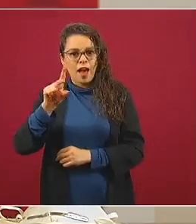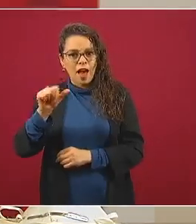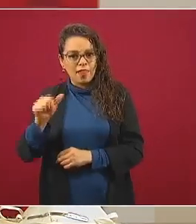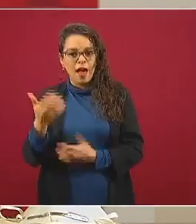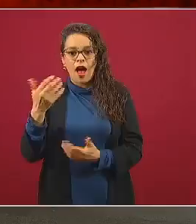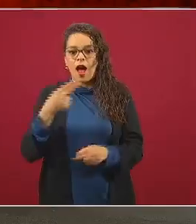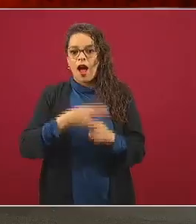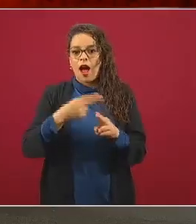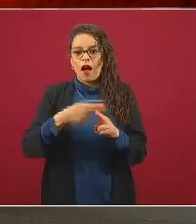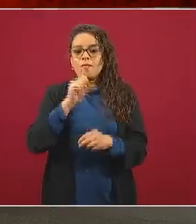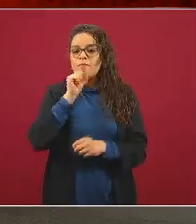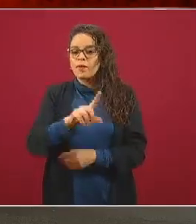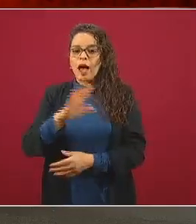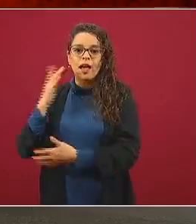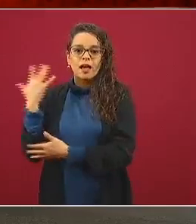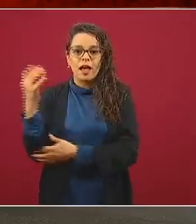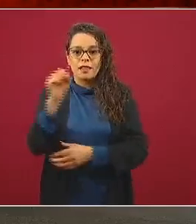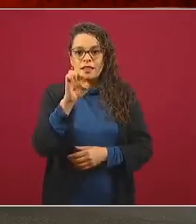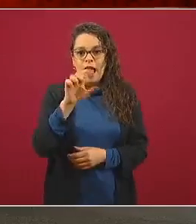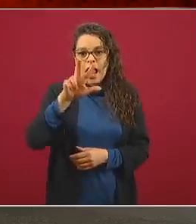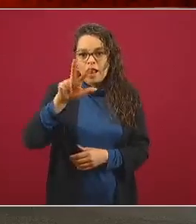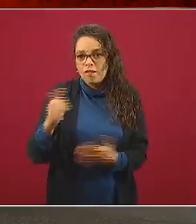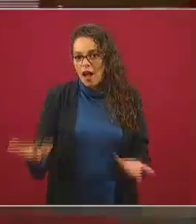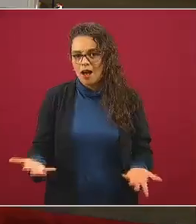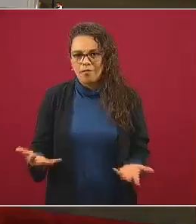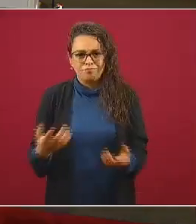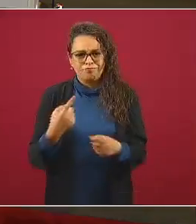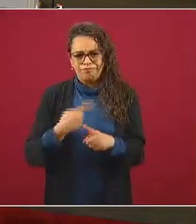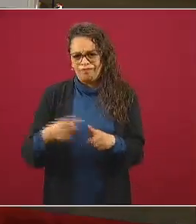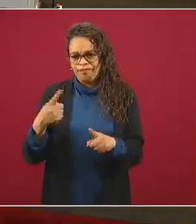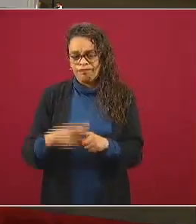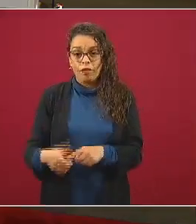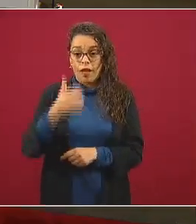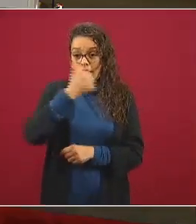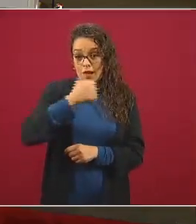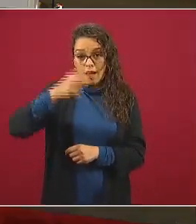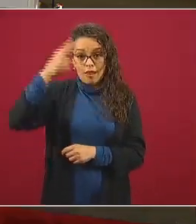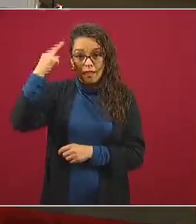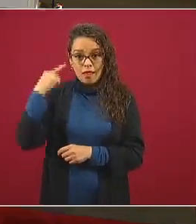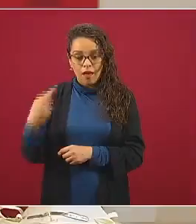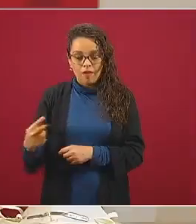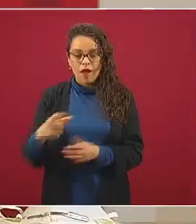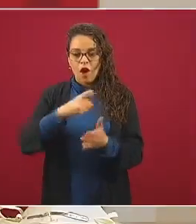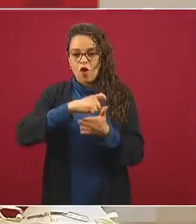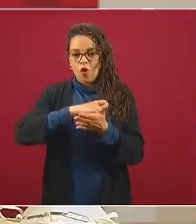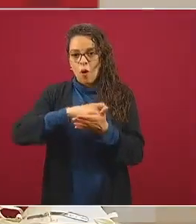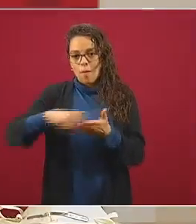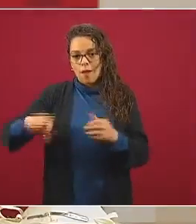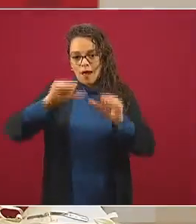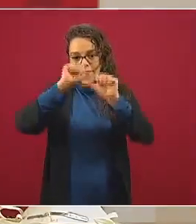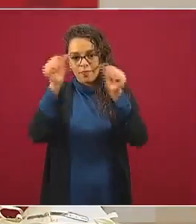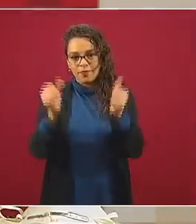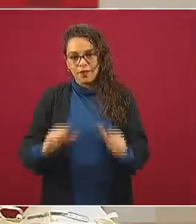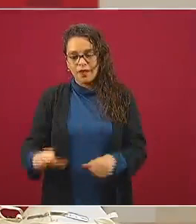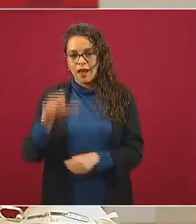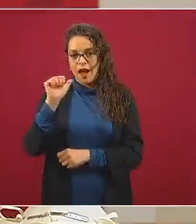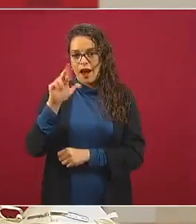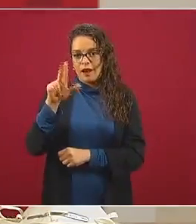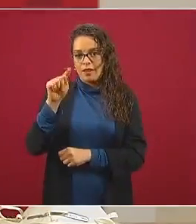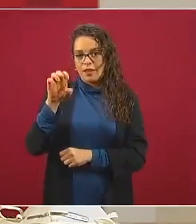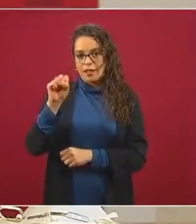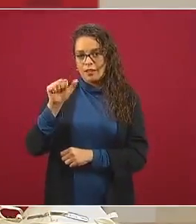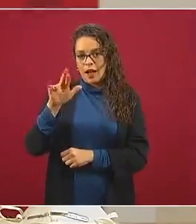tropicales. Así que, y en cada viaje, y también a ustedes les pido, compremos una artesanía para hacerle el día a las